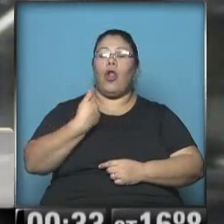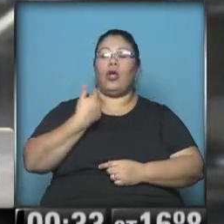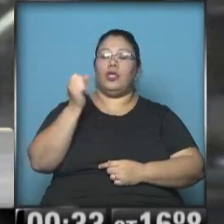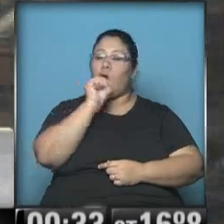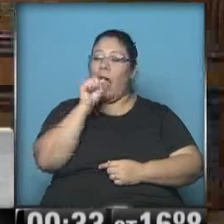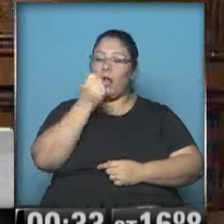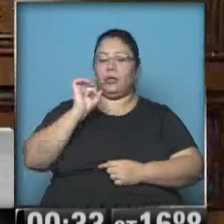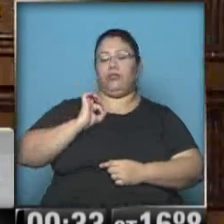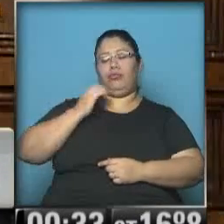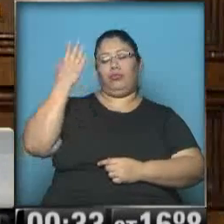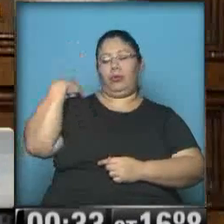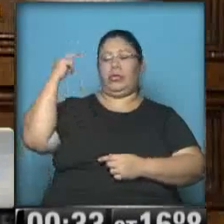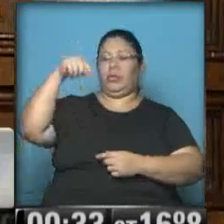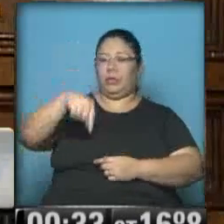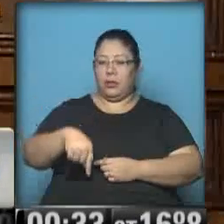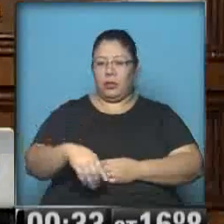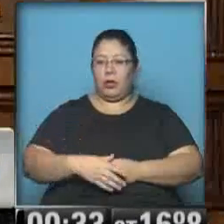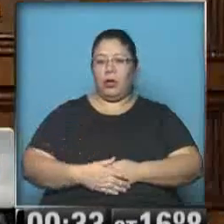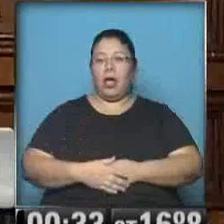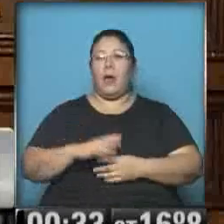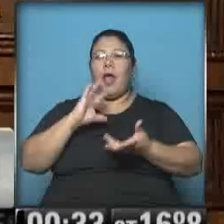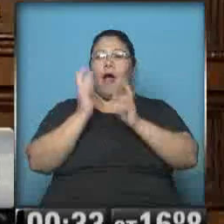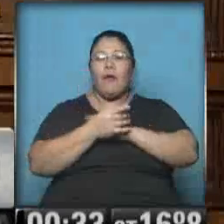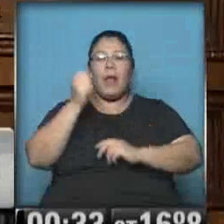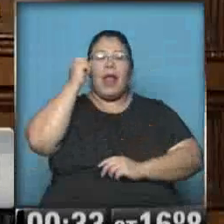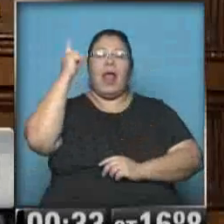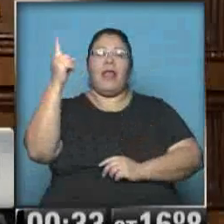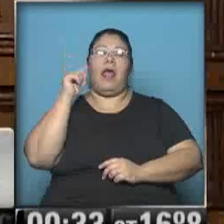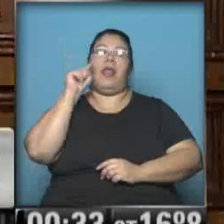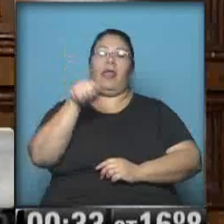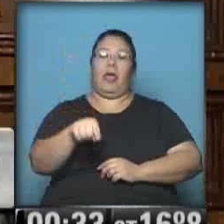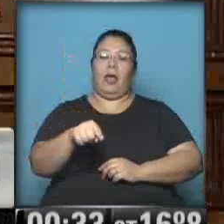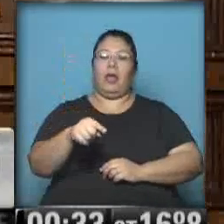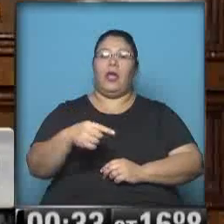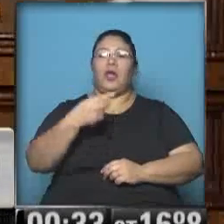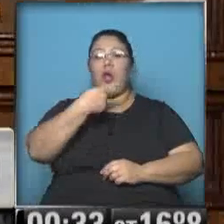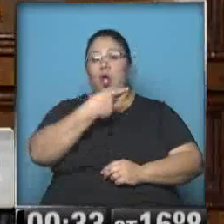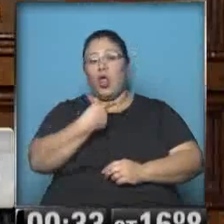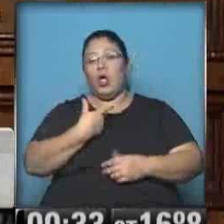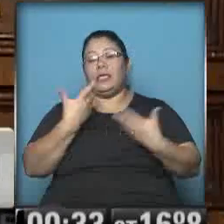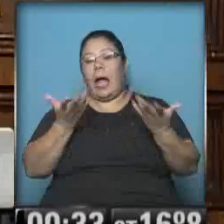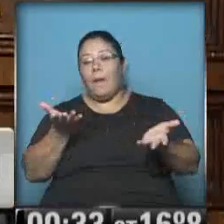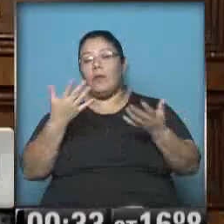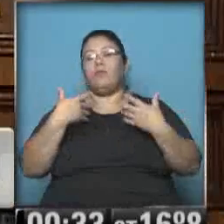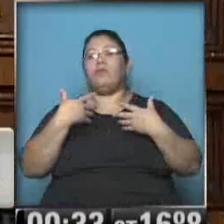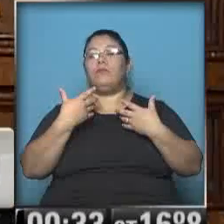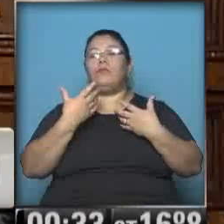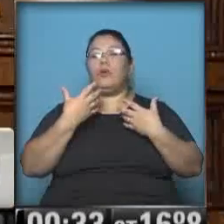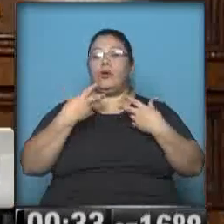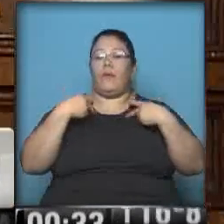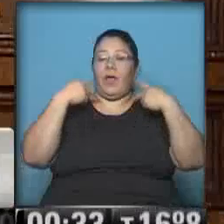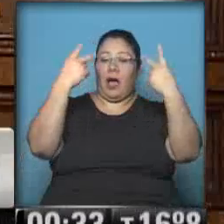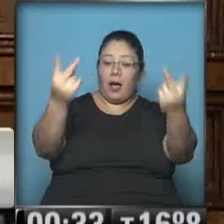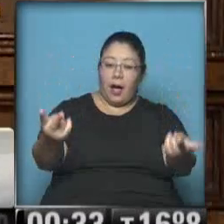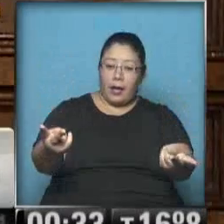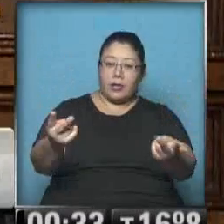años, y básicamente la idea fue de él. Estábamos por irnos de viaje, por presentar un disco anterior, y Andrés